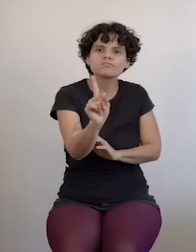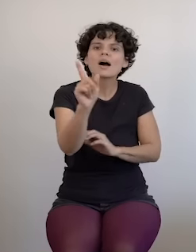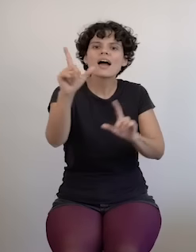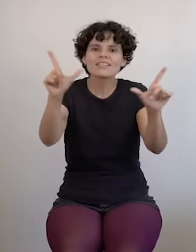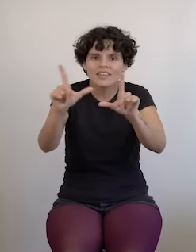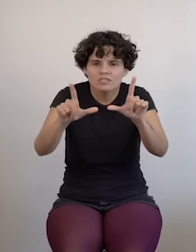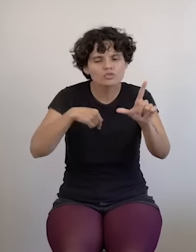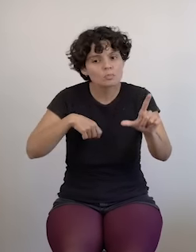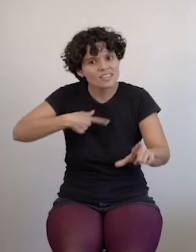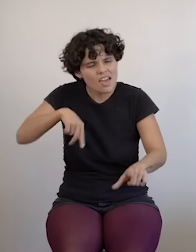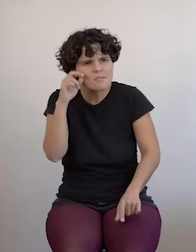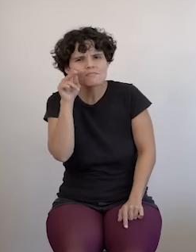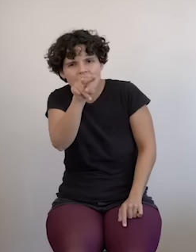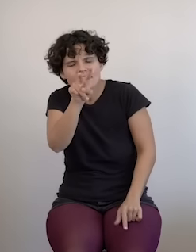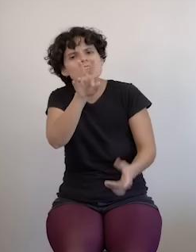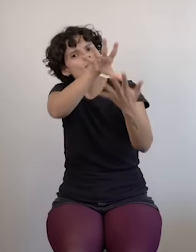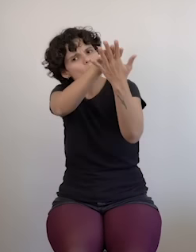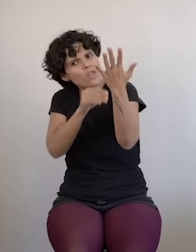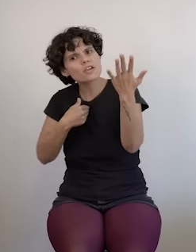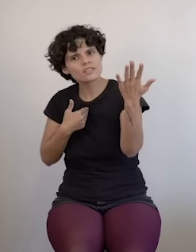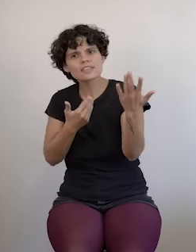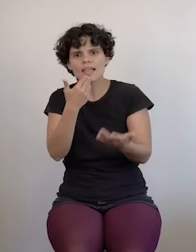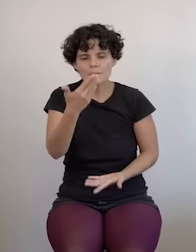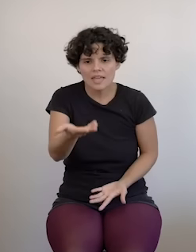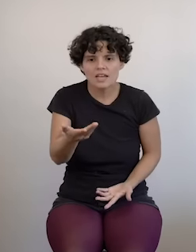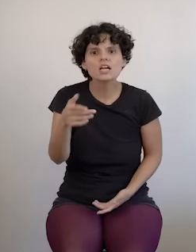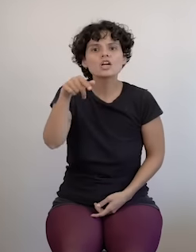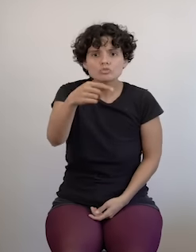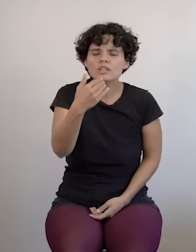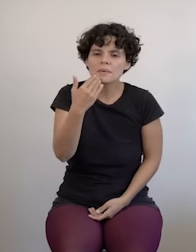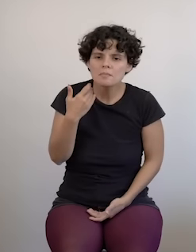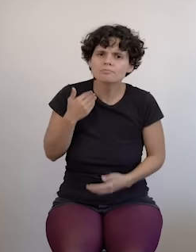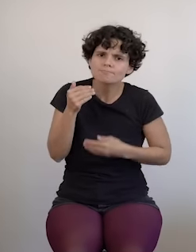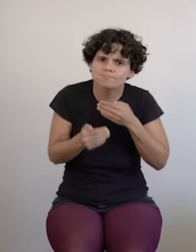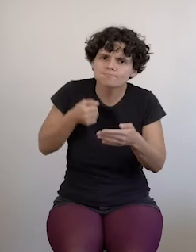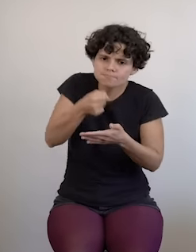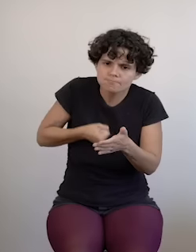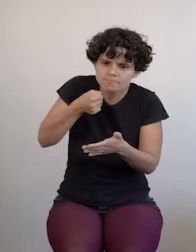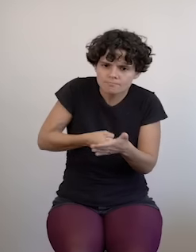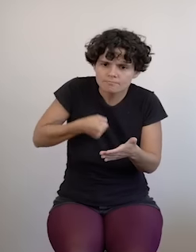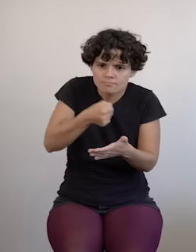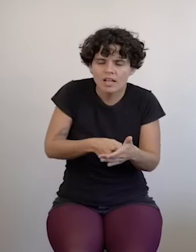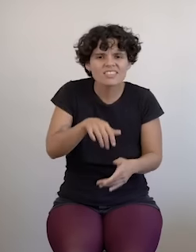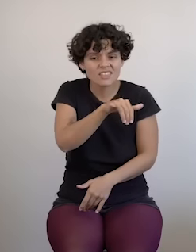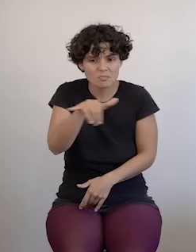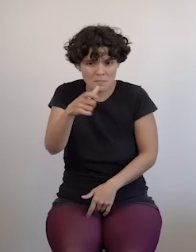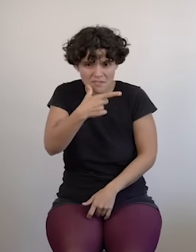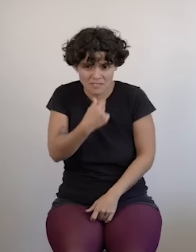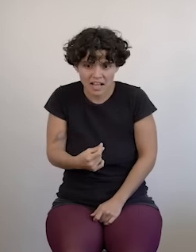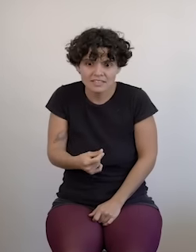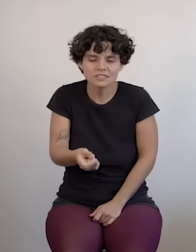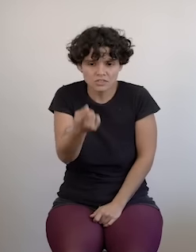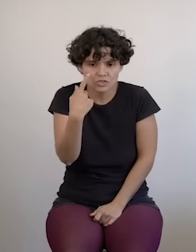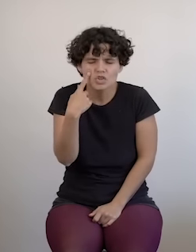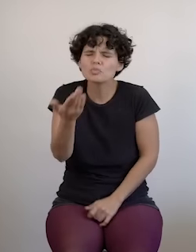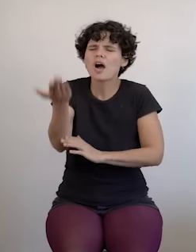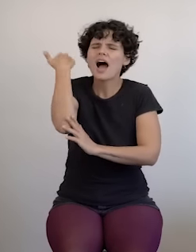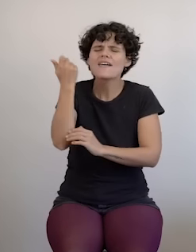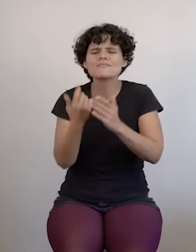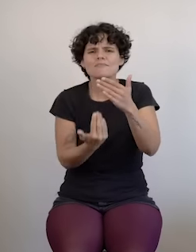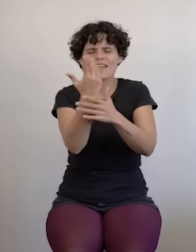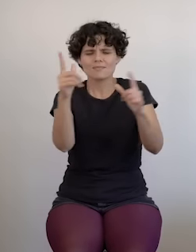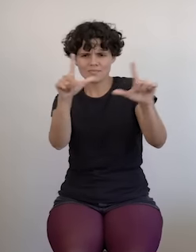gente como tú, hermano. ¿Cachai? Y tú también venías así guerreando, ¿no? Lógico. A ti no te fue fácil. No, pues. Y cuando yo te vi en el